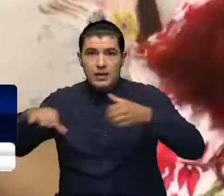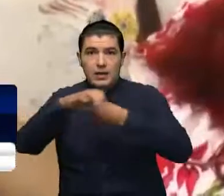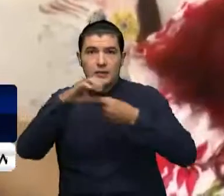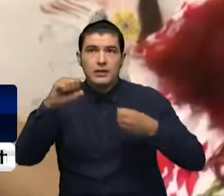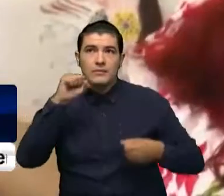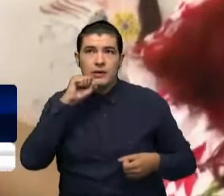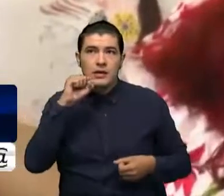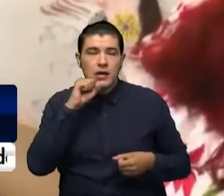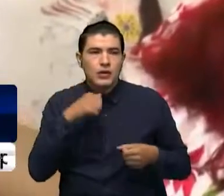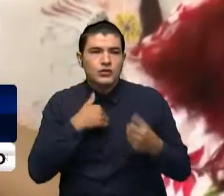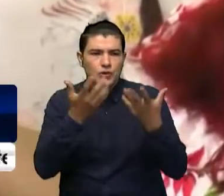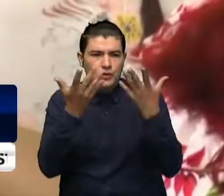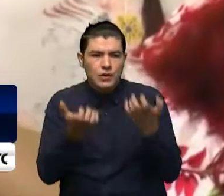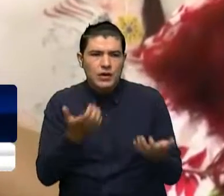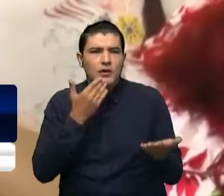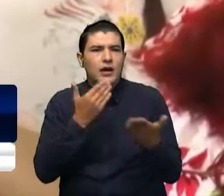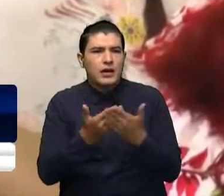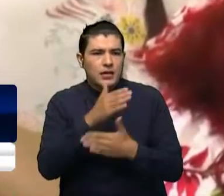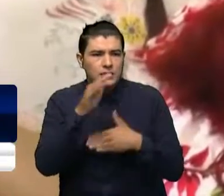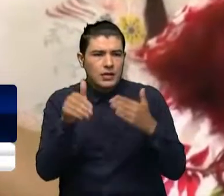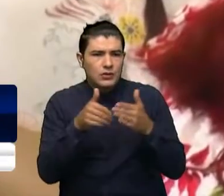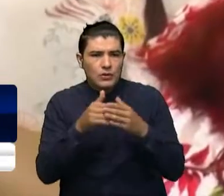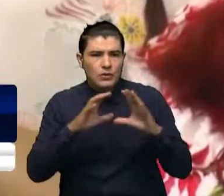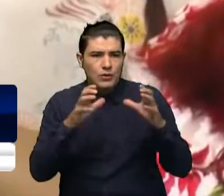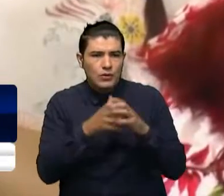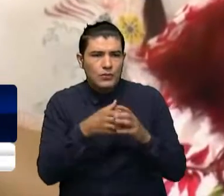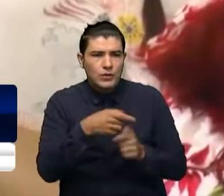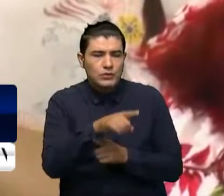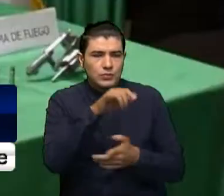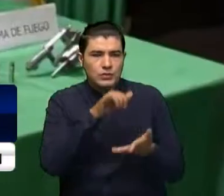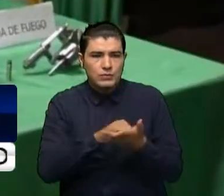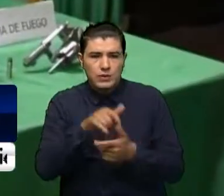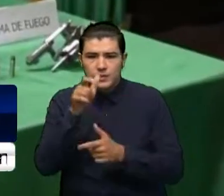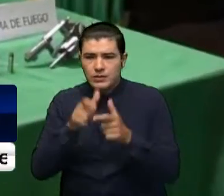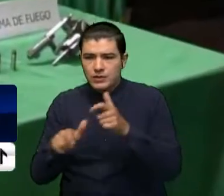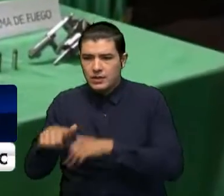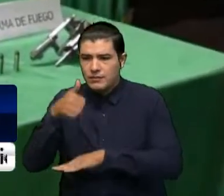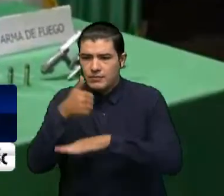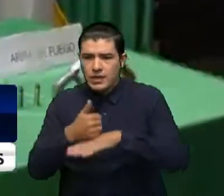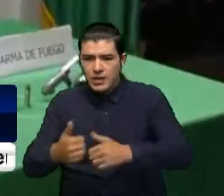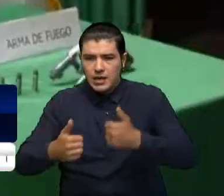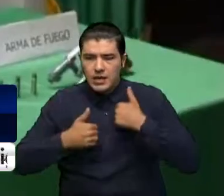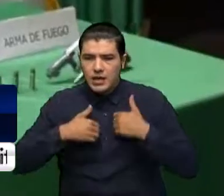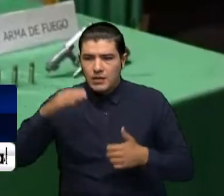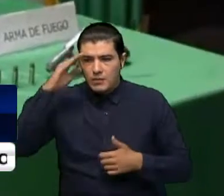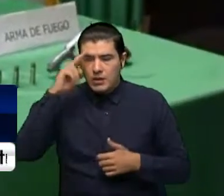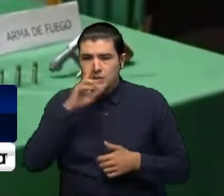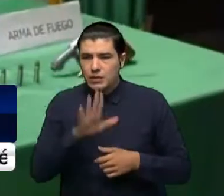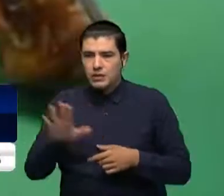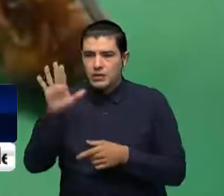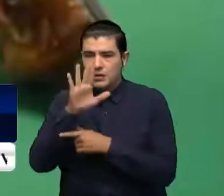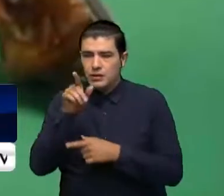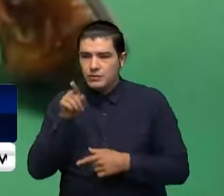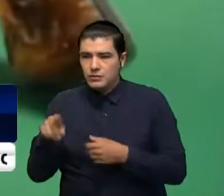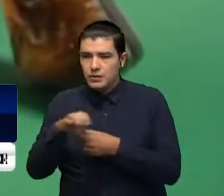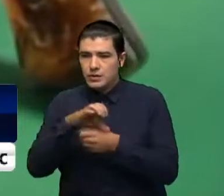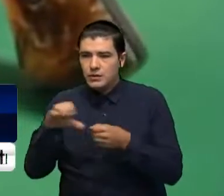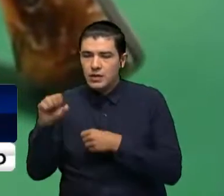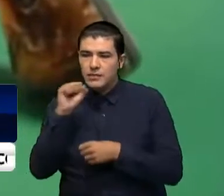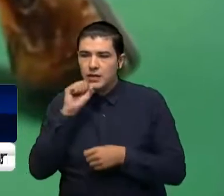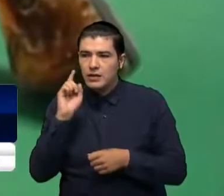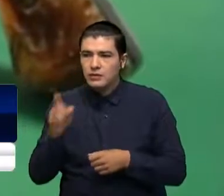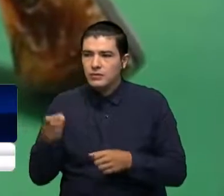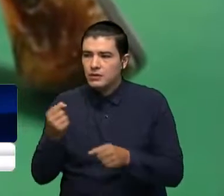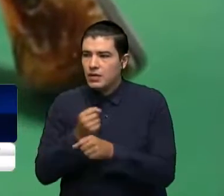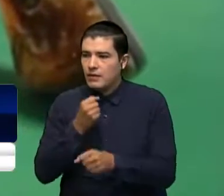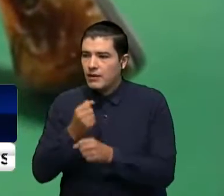quiero agradecerle a todas las fuerzas militares, al comandante del ejército, al de la policía en la ciudad de Barranca Bermeja, la labor que están haciendo